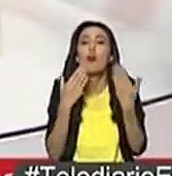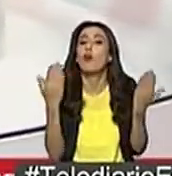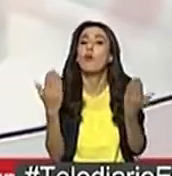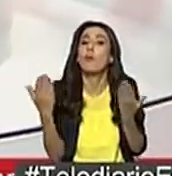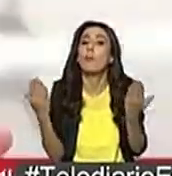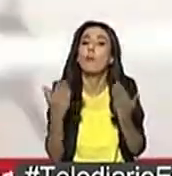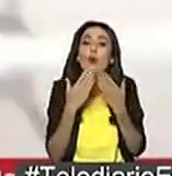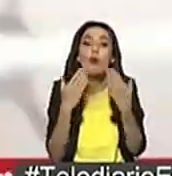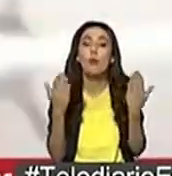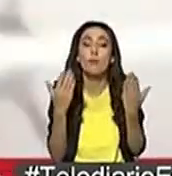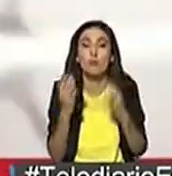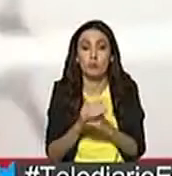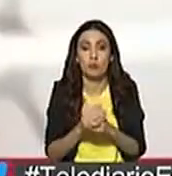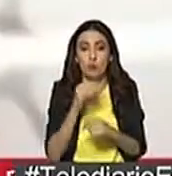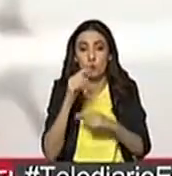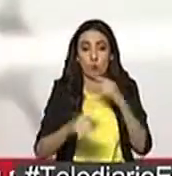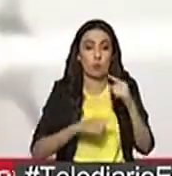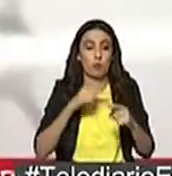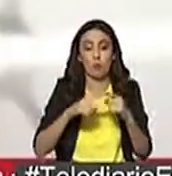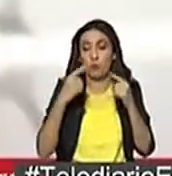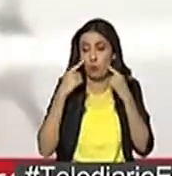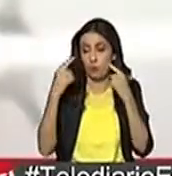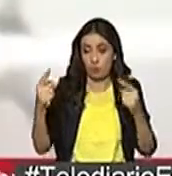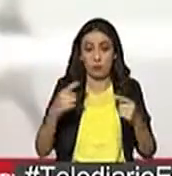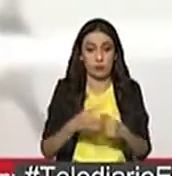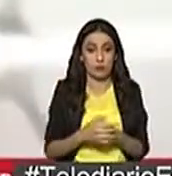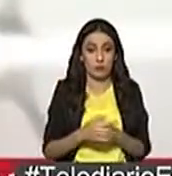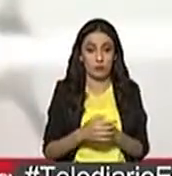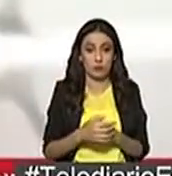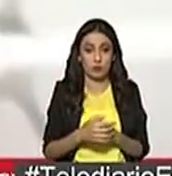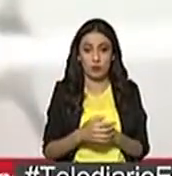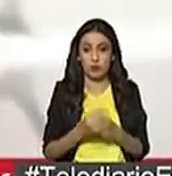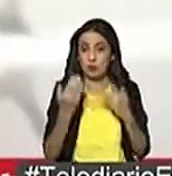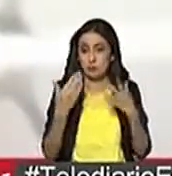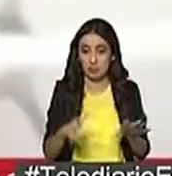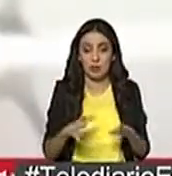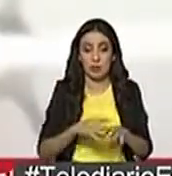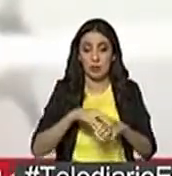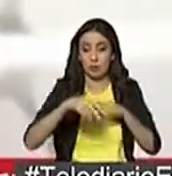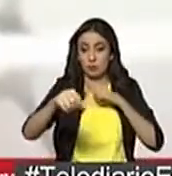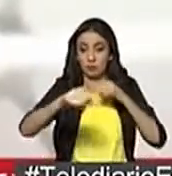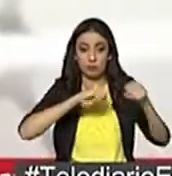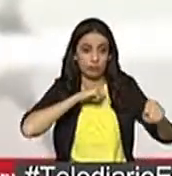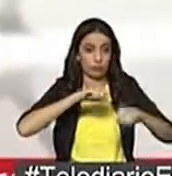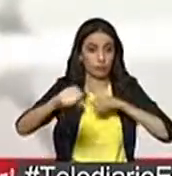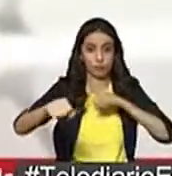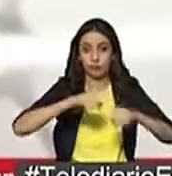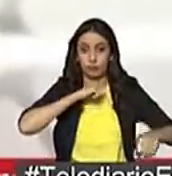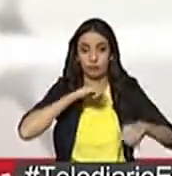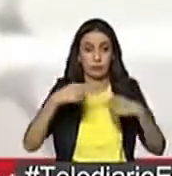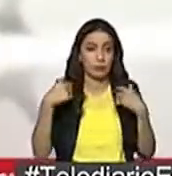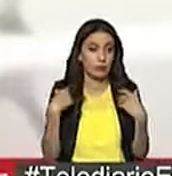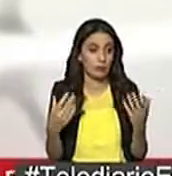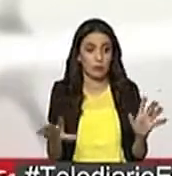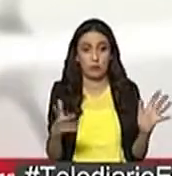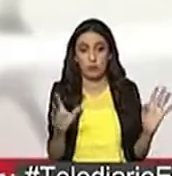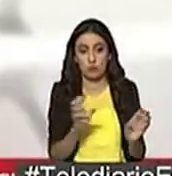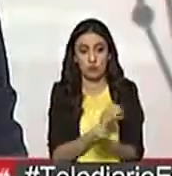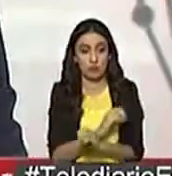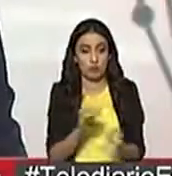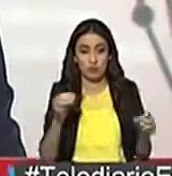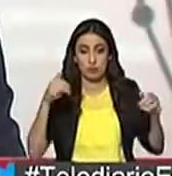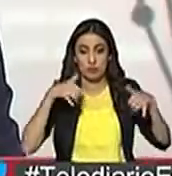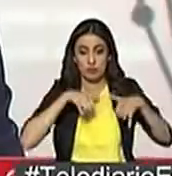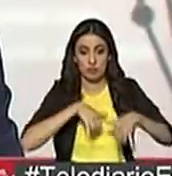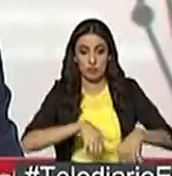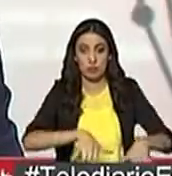¿Cómo o qué hacer frente a un eventual escenario futuro si ya hemos visto que finalmente la Asamblea Nacional no dio el trámite